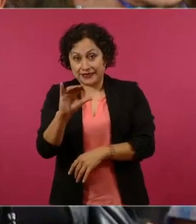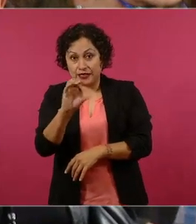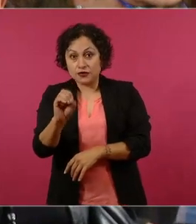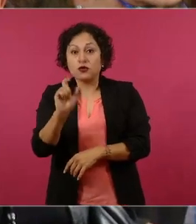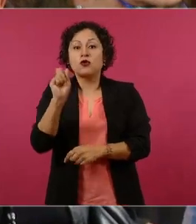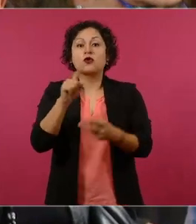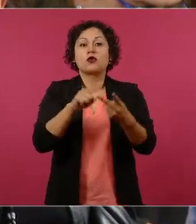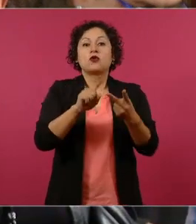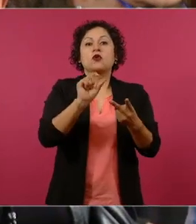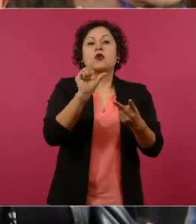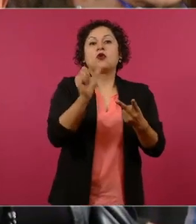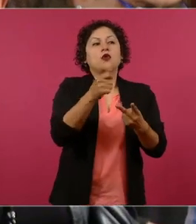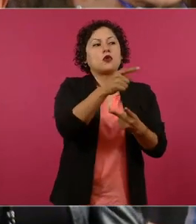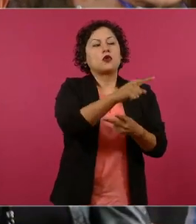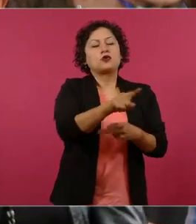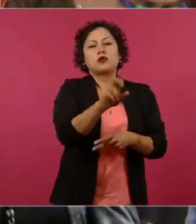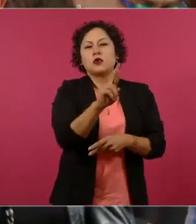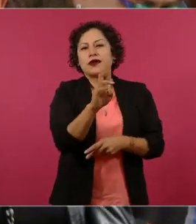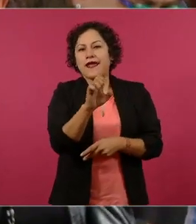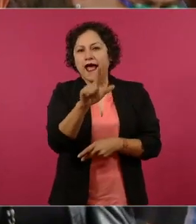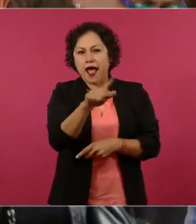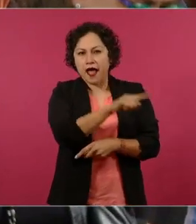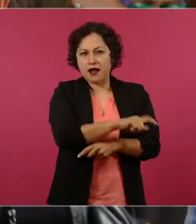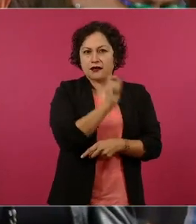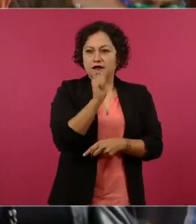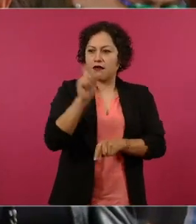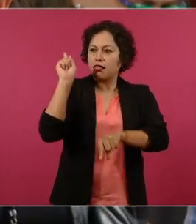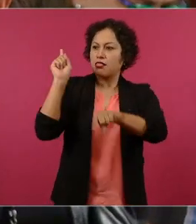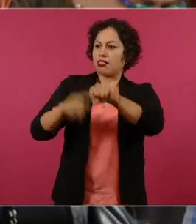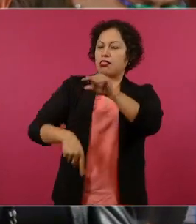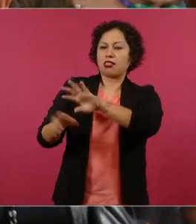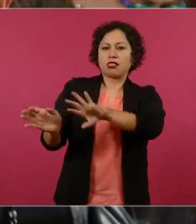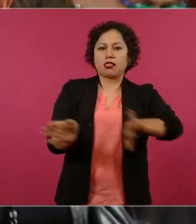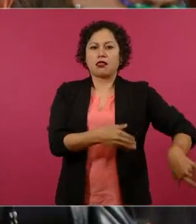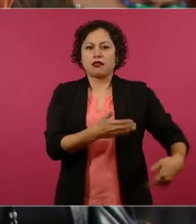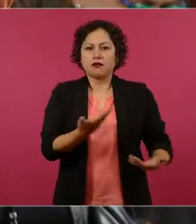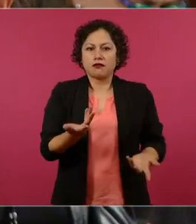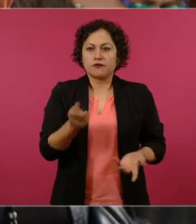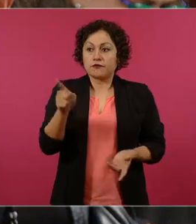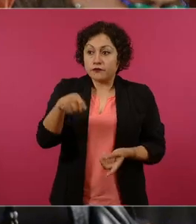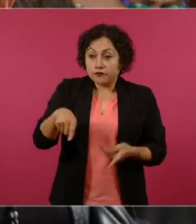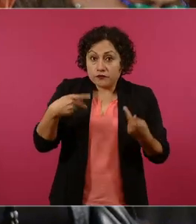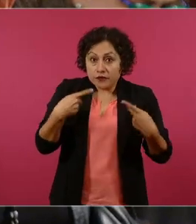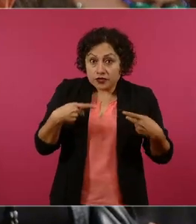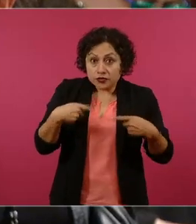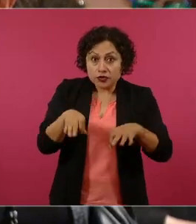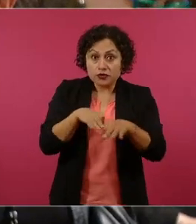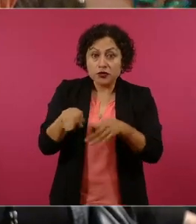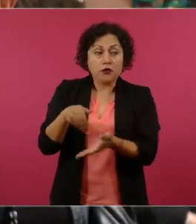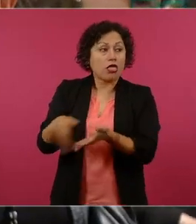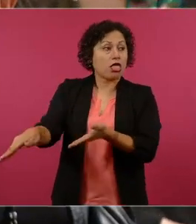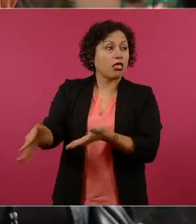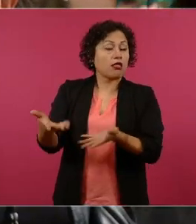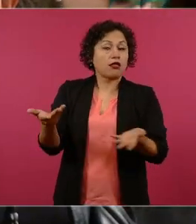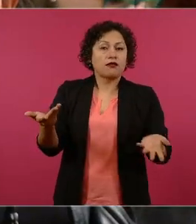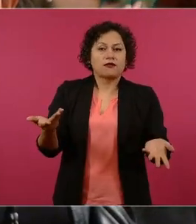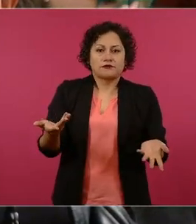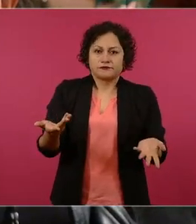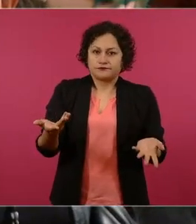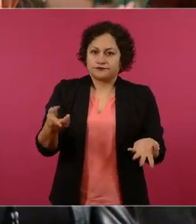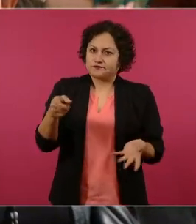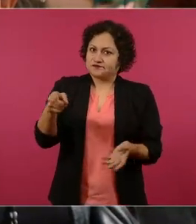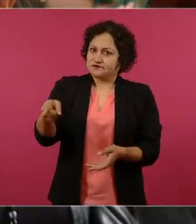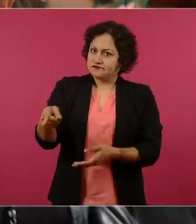pasó pues quién quedó en la indefensión como siempre el trabajador y que Obviamente con los sindicatos que